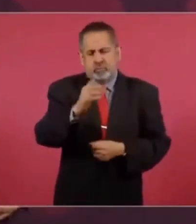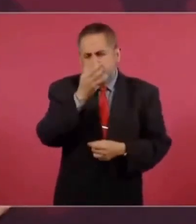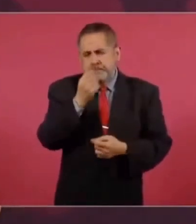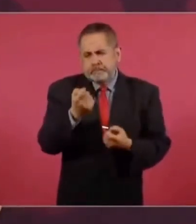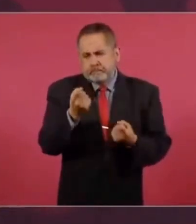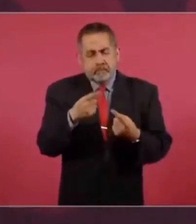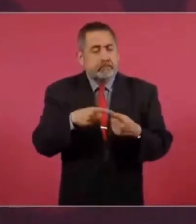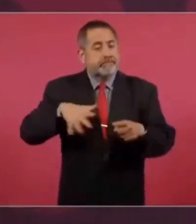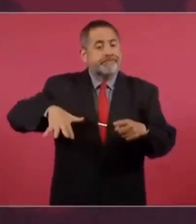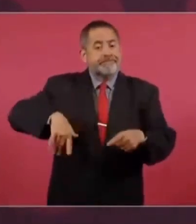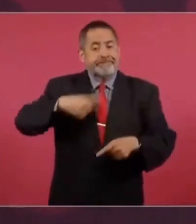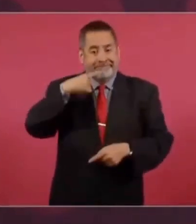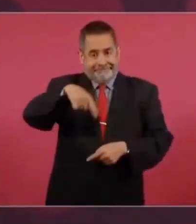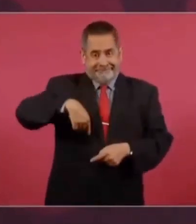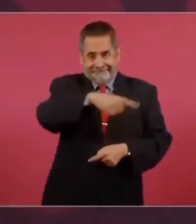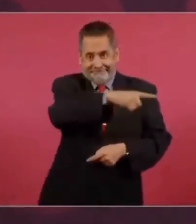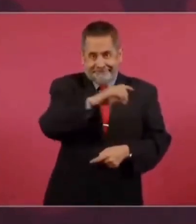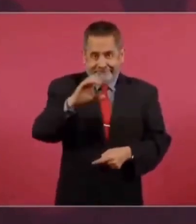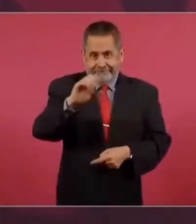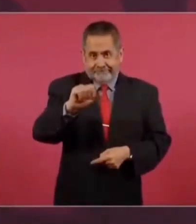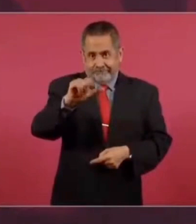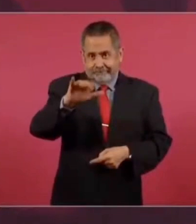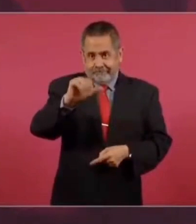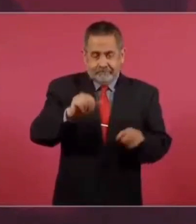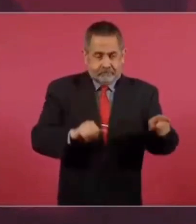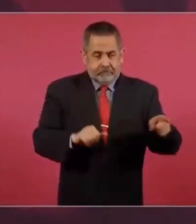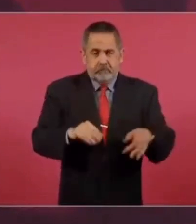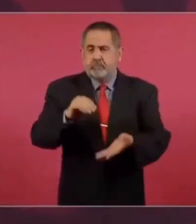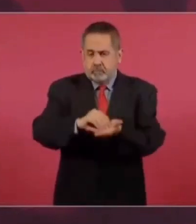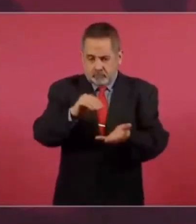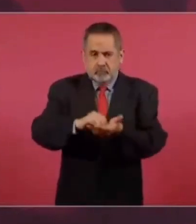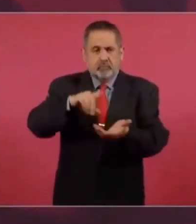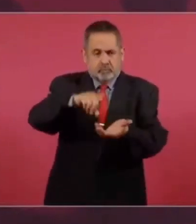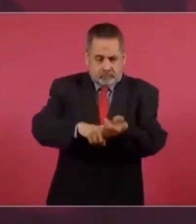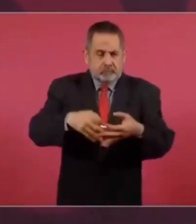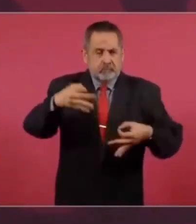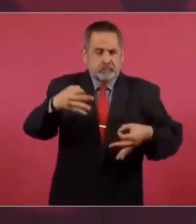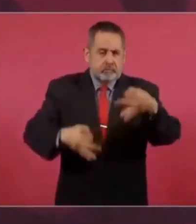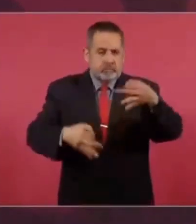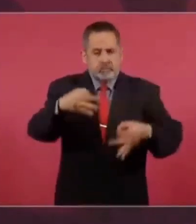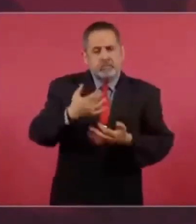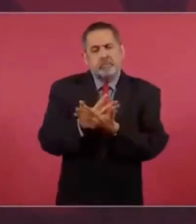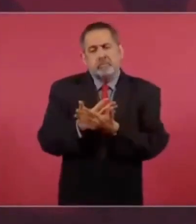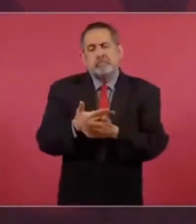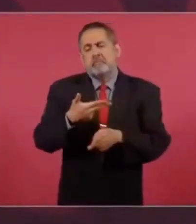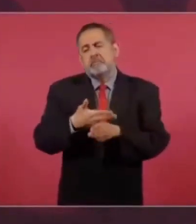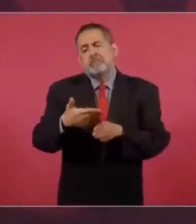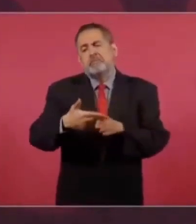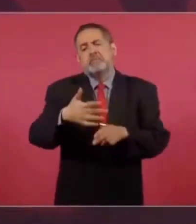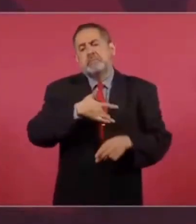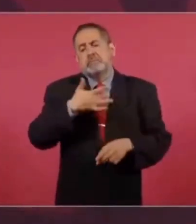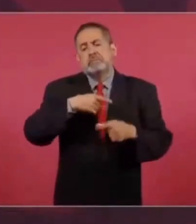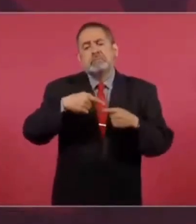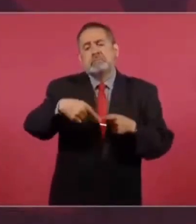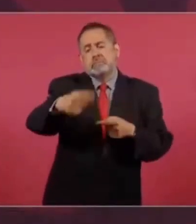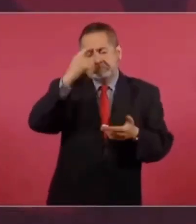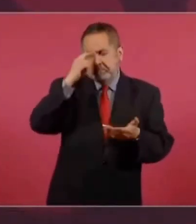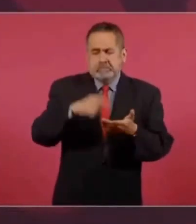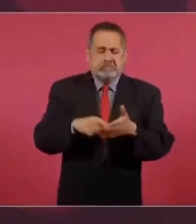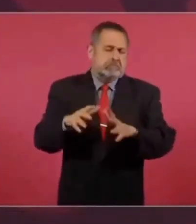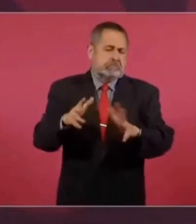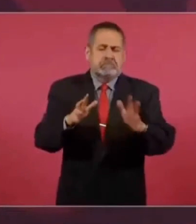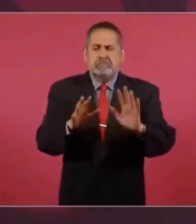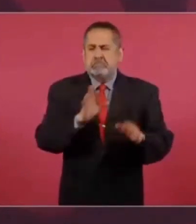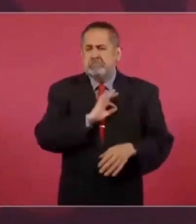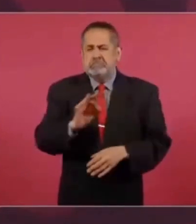Este caso que mencionaba está en los juzgados. Yo espero que